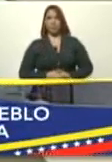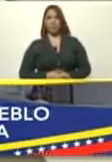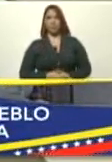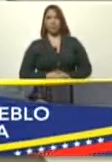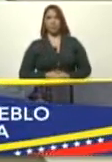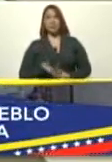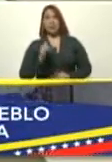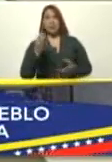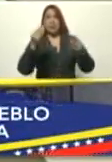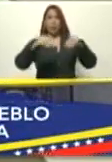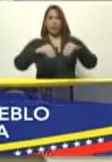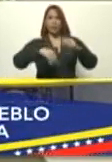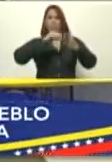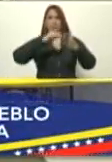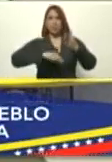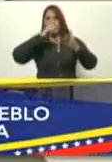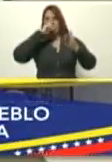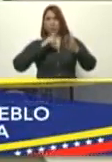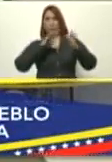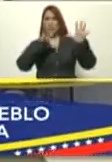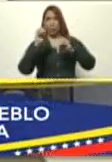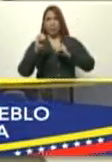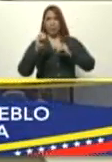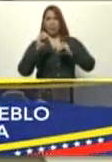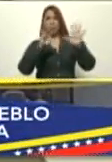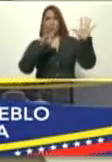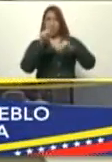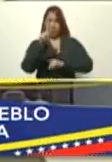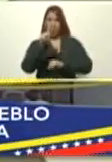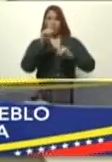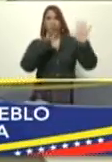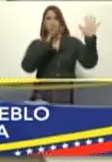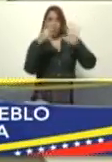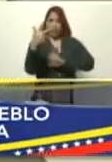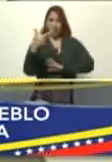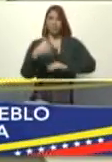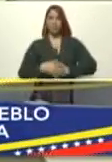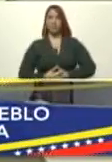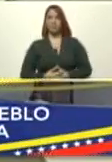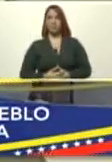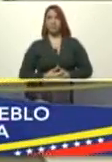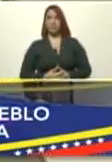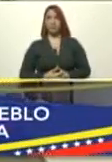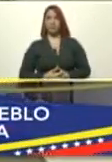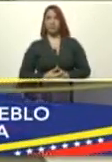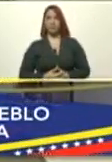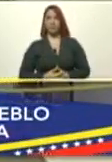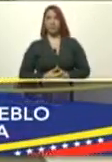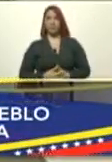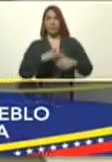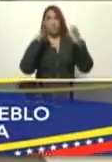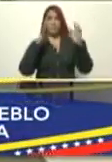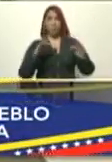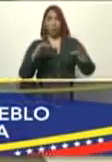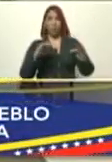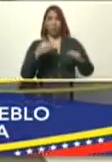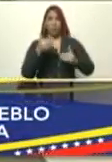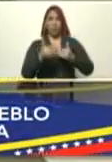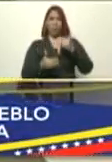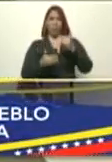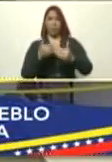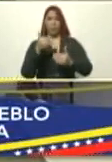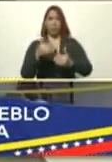Hay acuerdos firmados del año 90, 91, 93, y de manera consecutiva